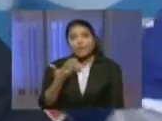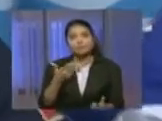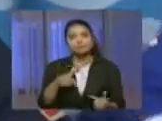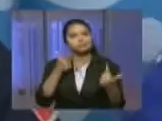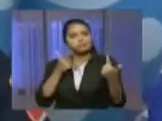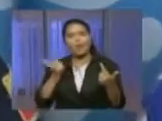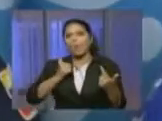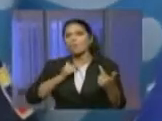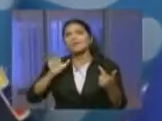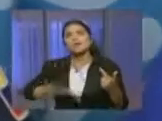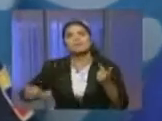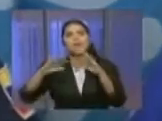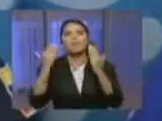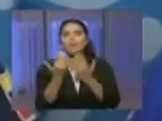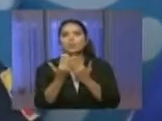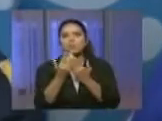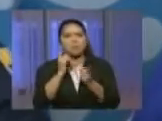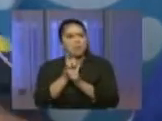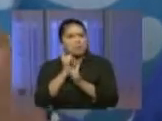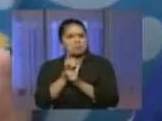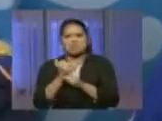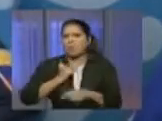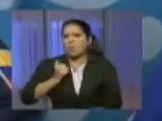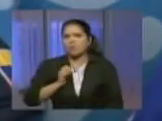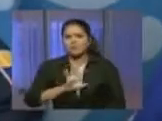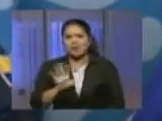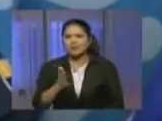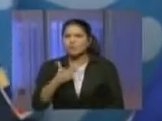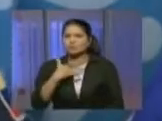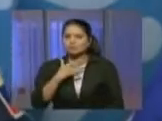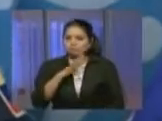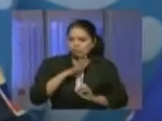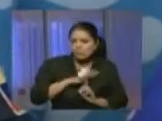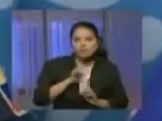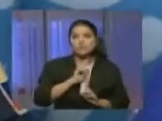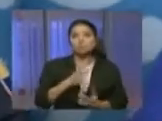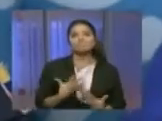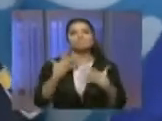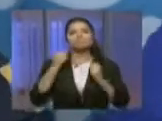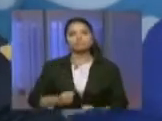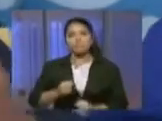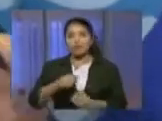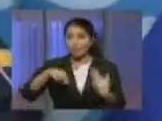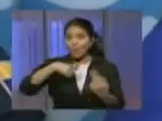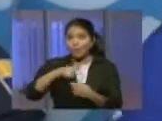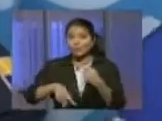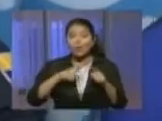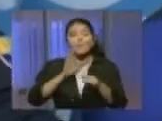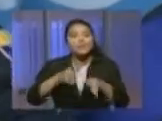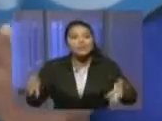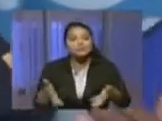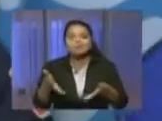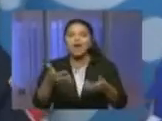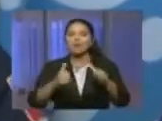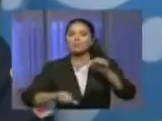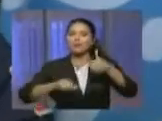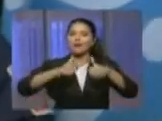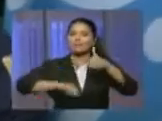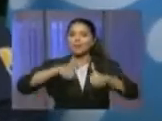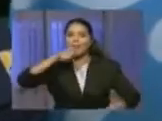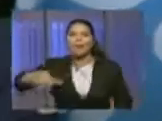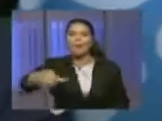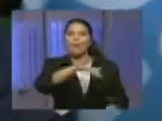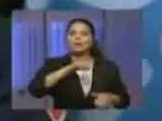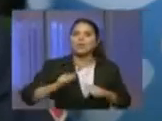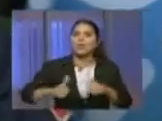atleta ata del mundo sin ningún tipo de complejo eso lo ha logrado la revolución porque la revolución Ha logrado Elevar la autoestima del pueblo venezolano en general y